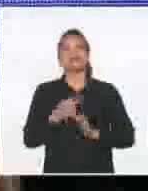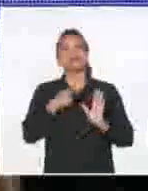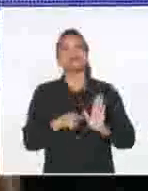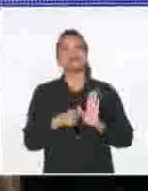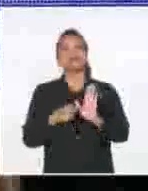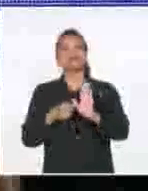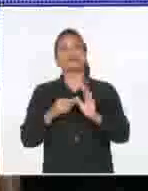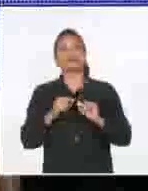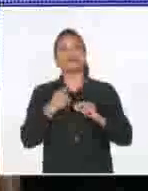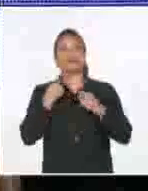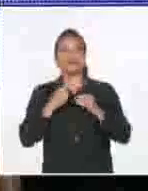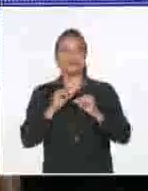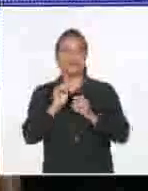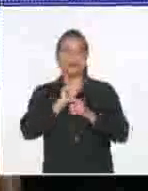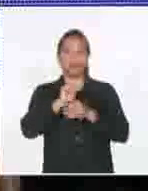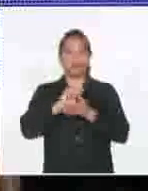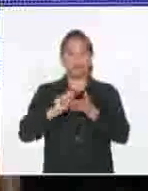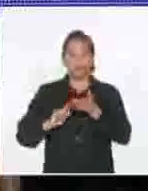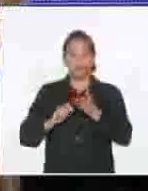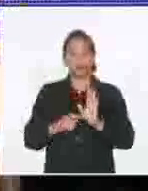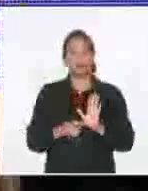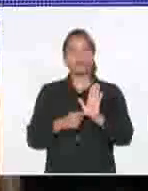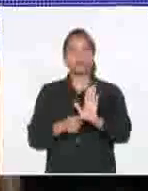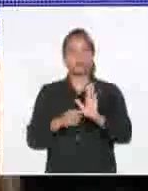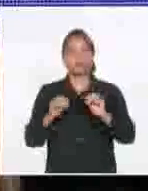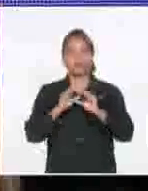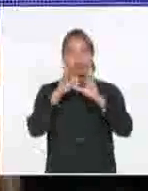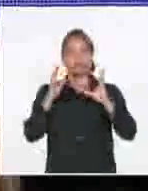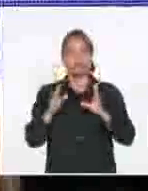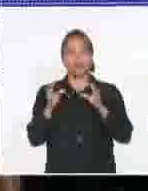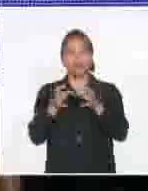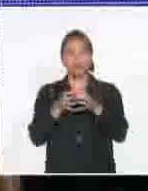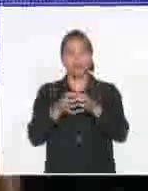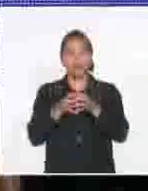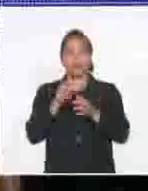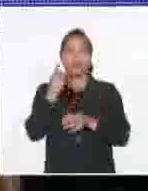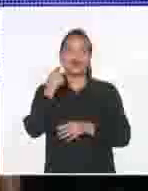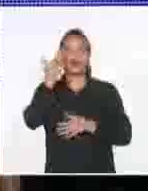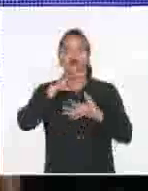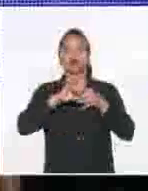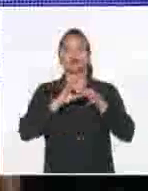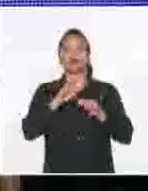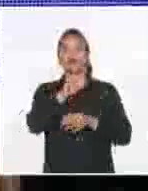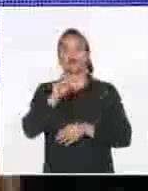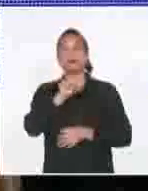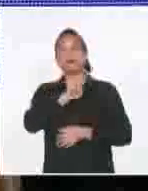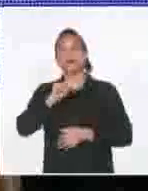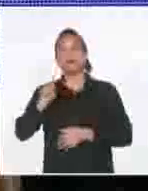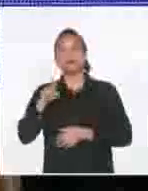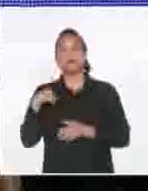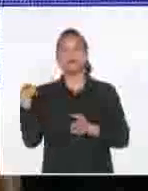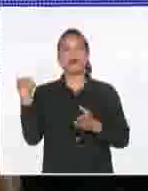al cuerpo diplomático, es decir, agosto de 2021 hasta febrero de